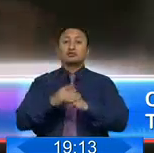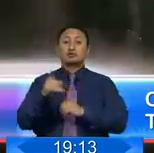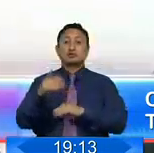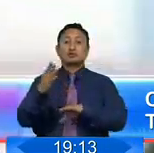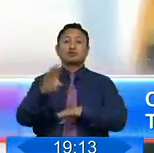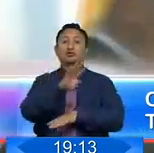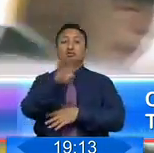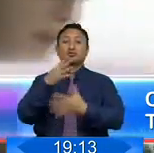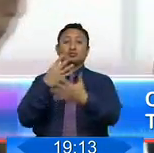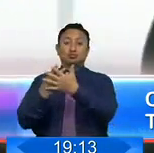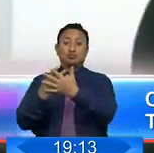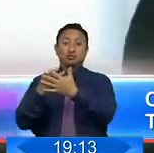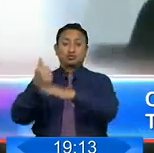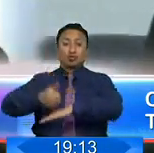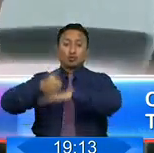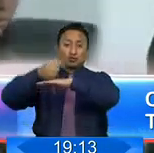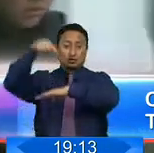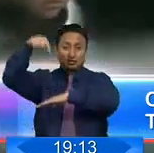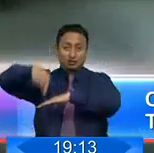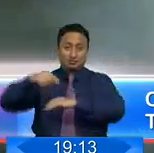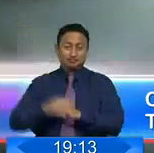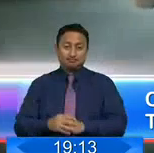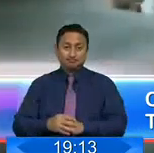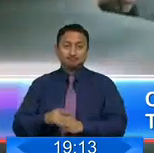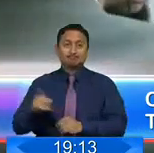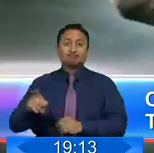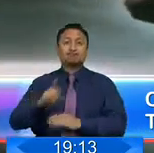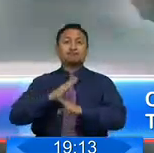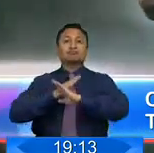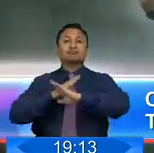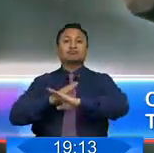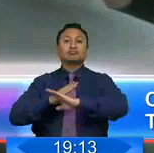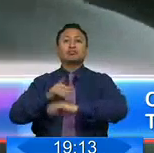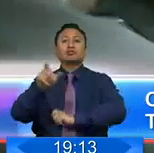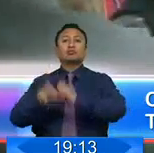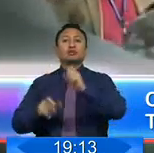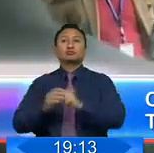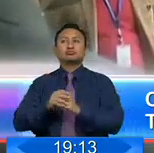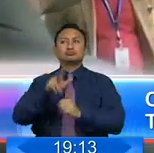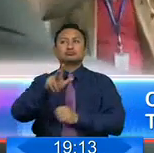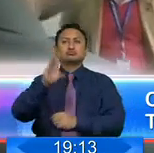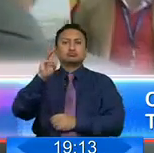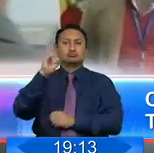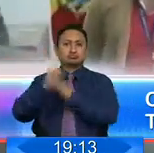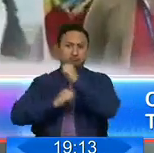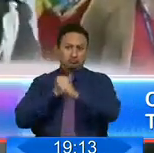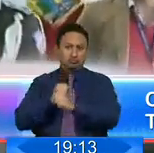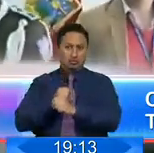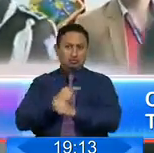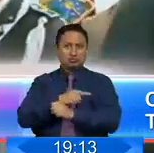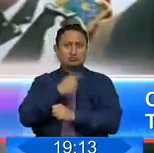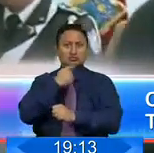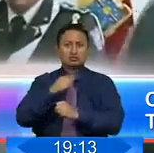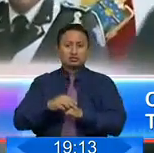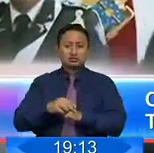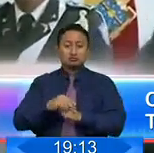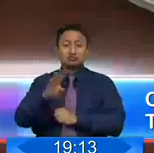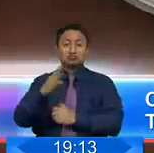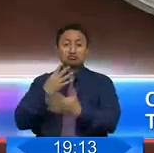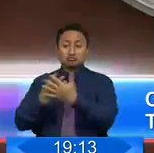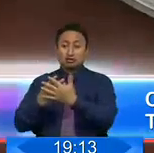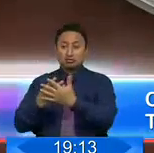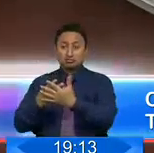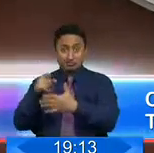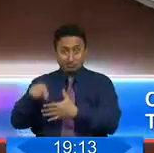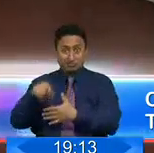las autoridades ecuatorianas. La defensa del ciudadano sueco de 36 años insiste en que la detención es